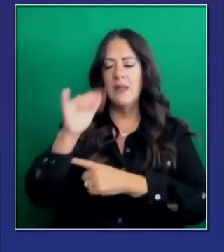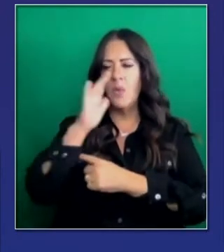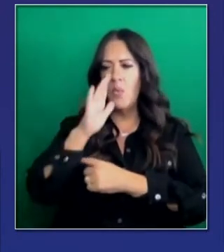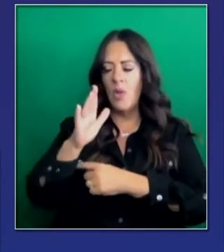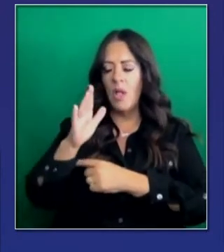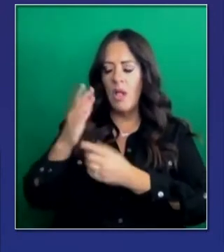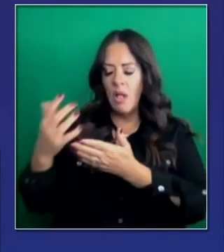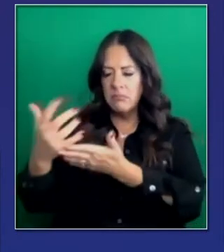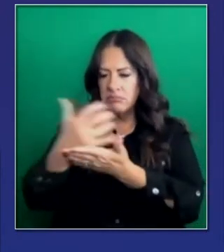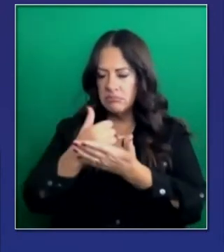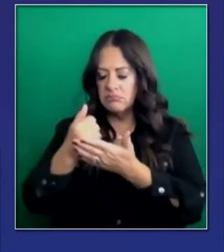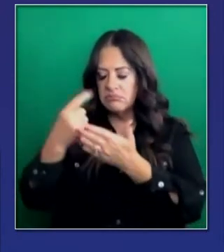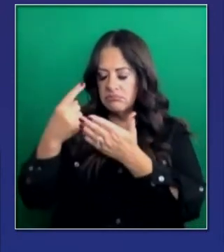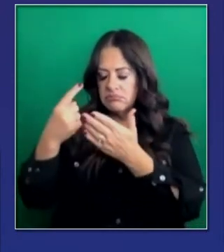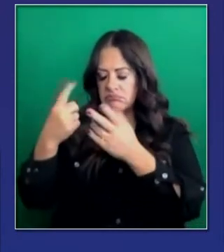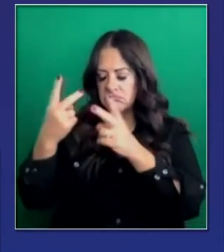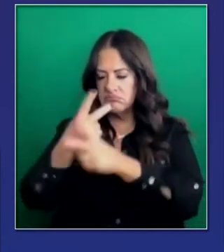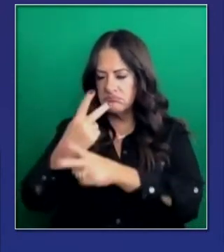intensivo